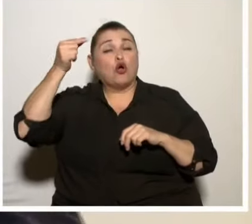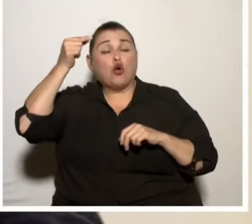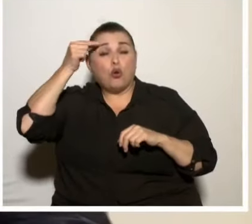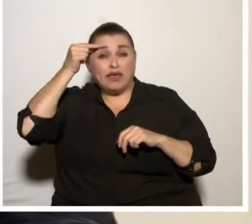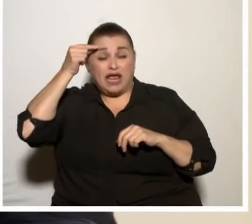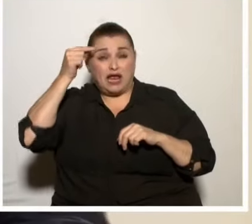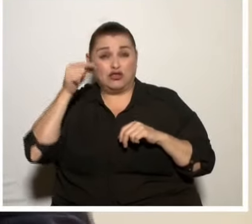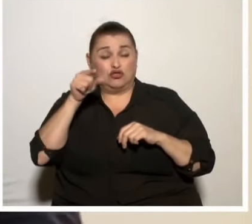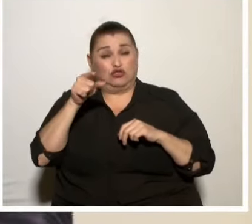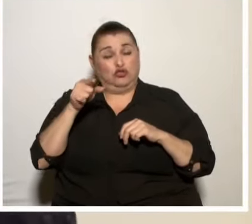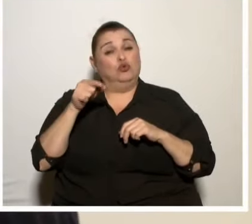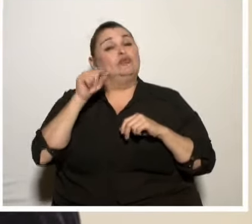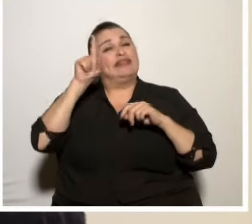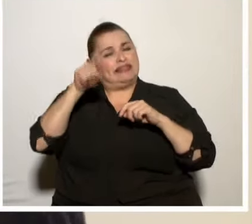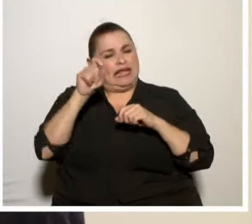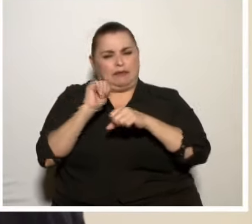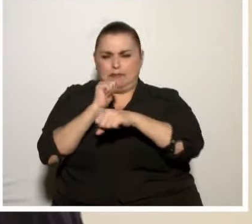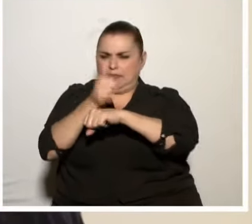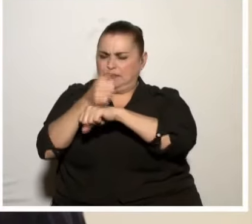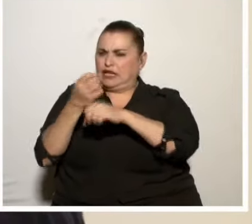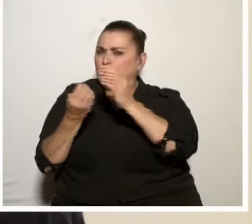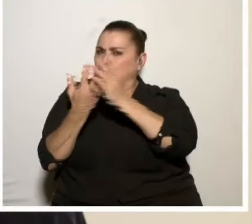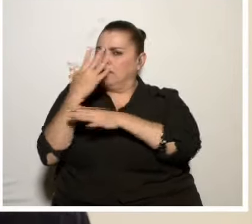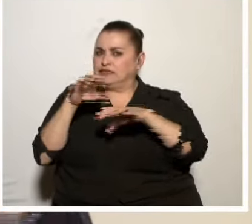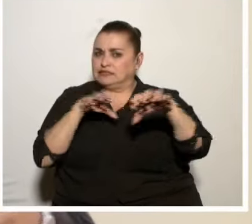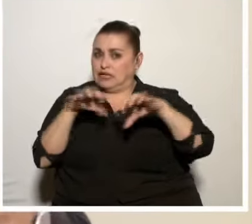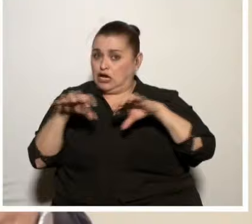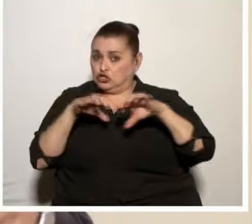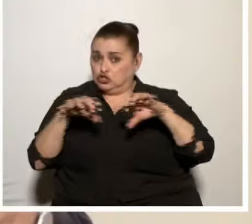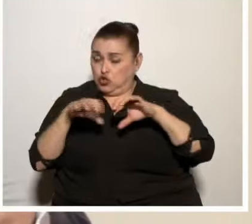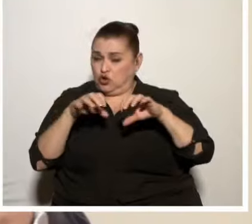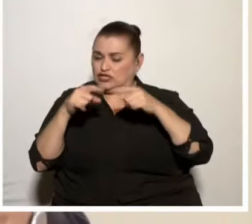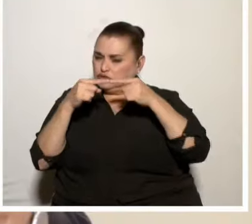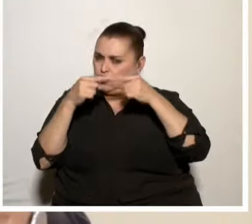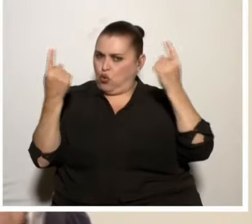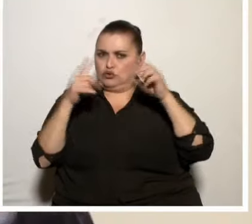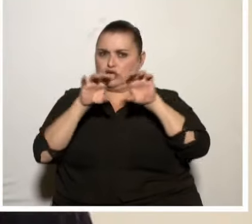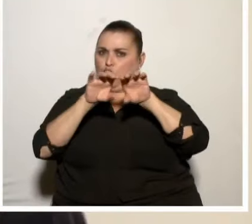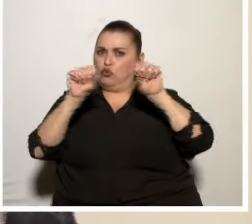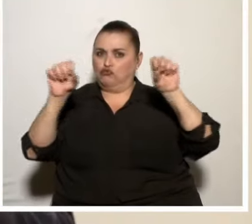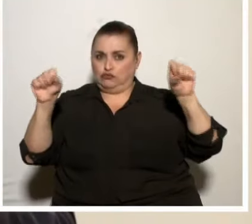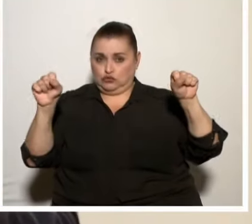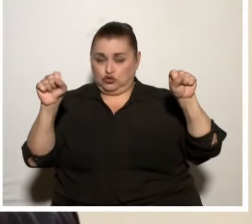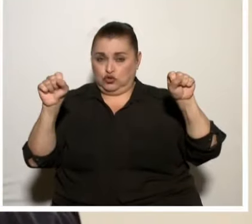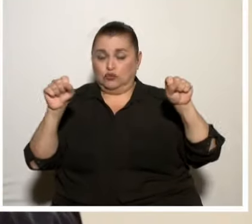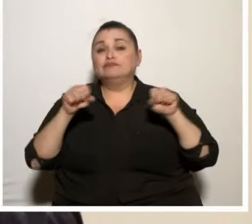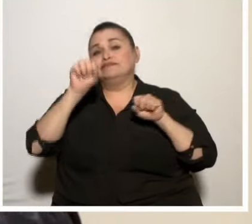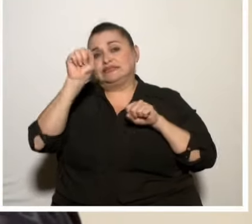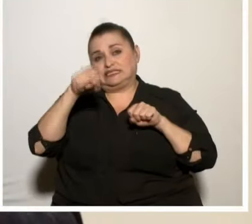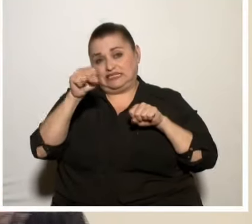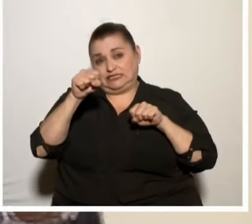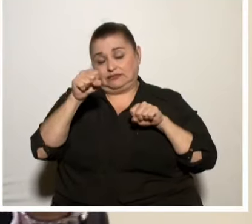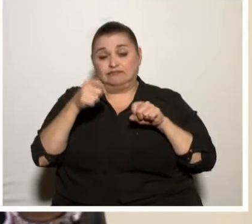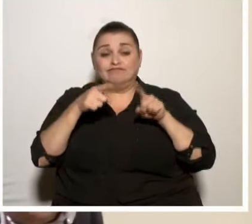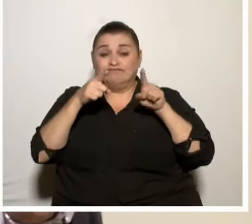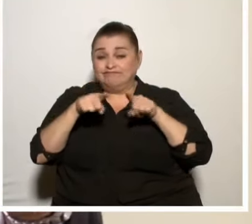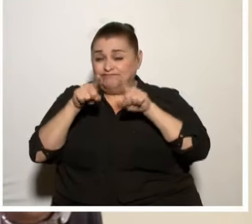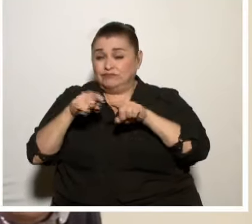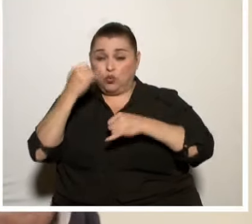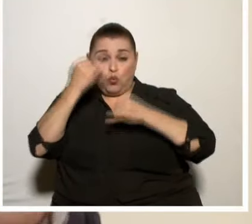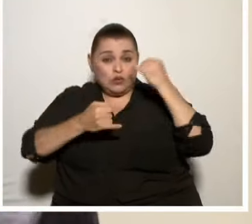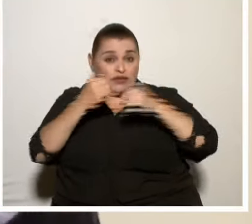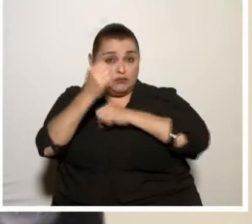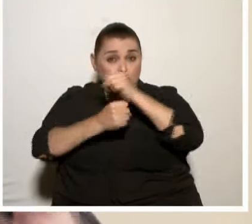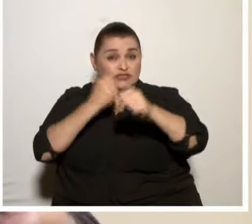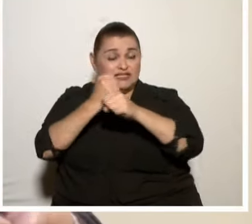República implementará varias acciones que van directamente ligadas al combate a la corrupción. En efecto, los casos de los últimos